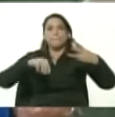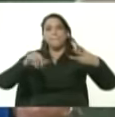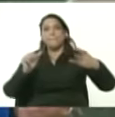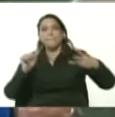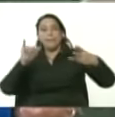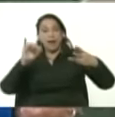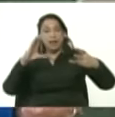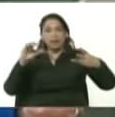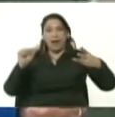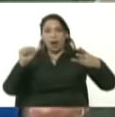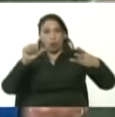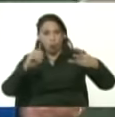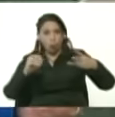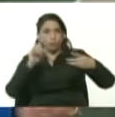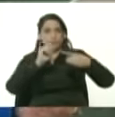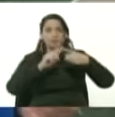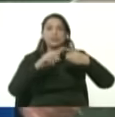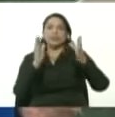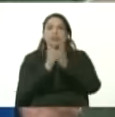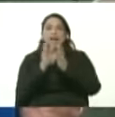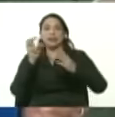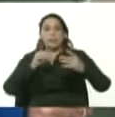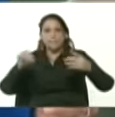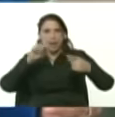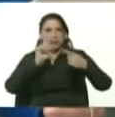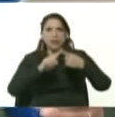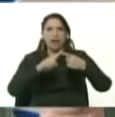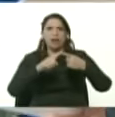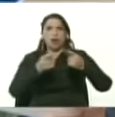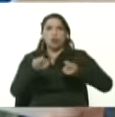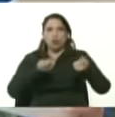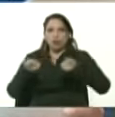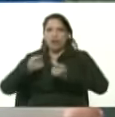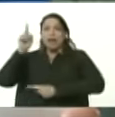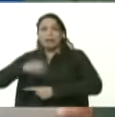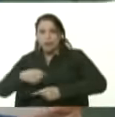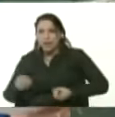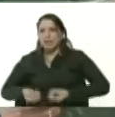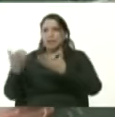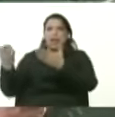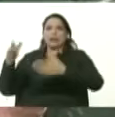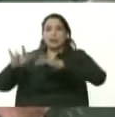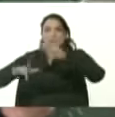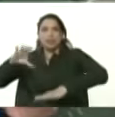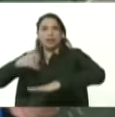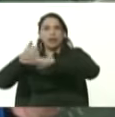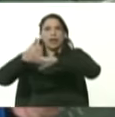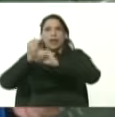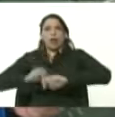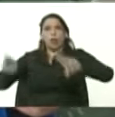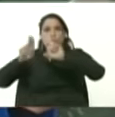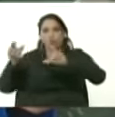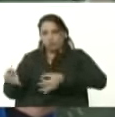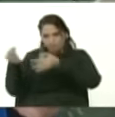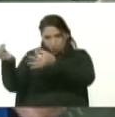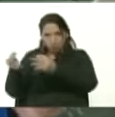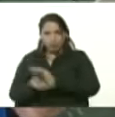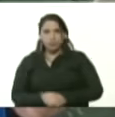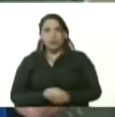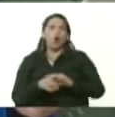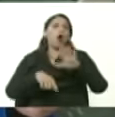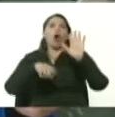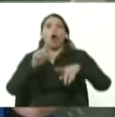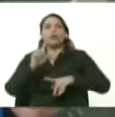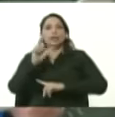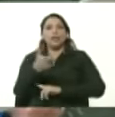Santa Marta aporto las coordenadas que también serán entregadas al secretario general de esta organización. 11